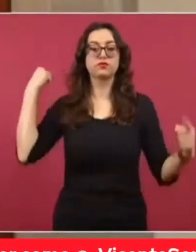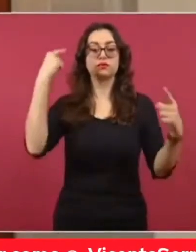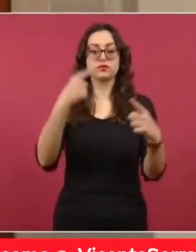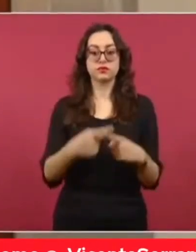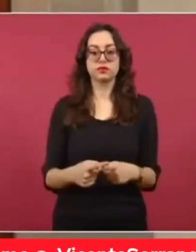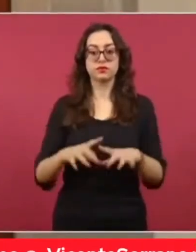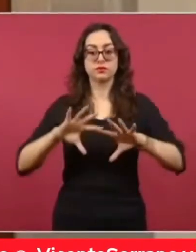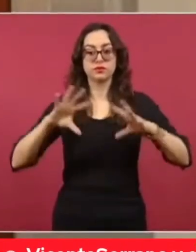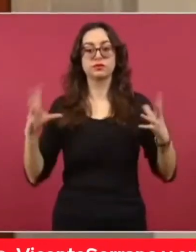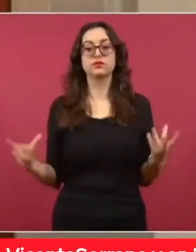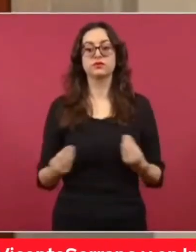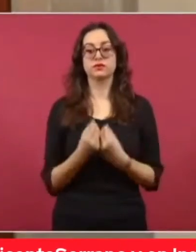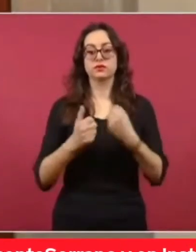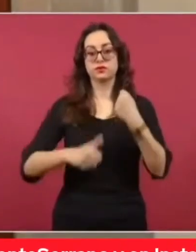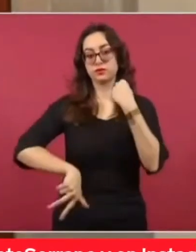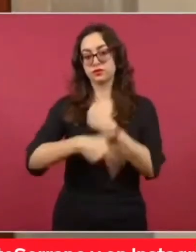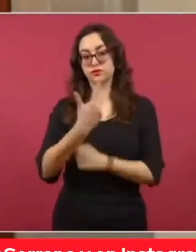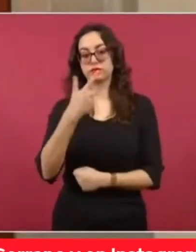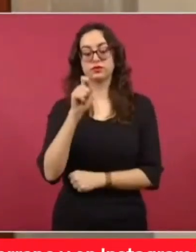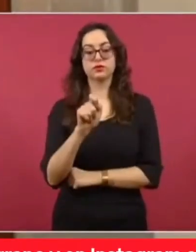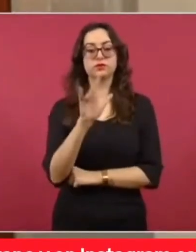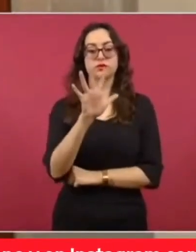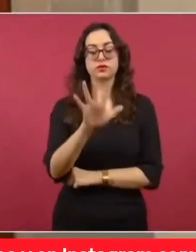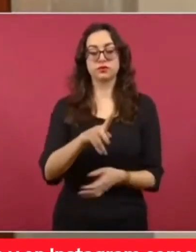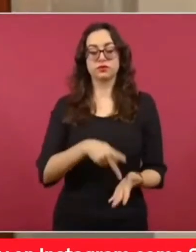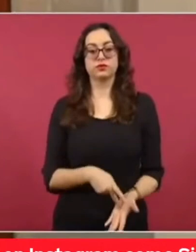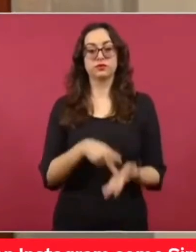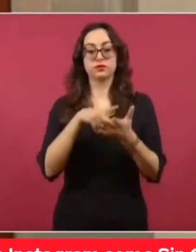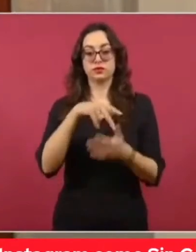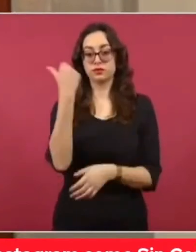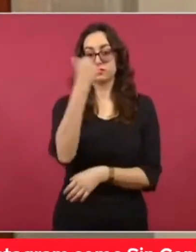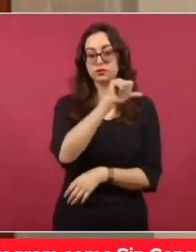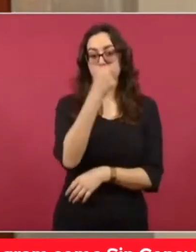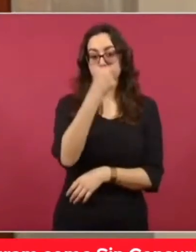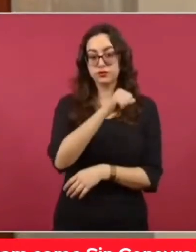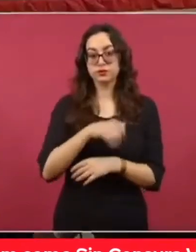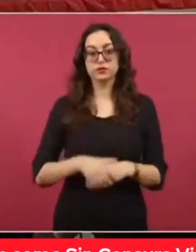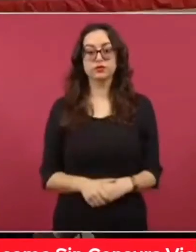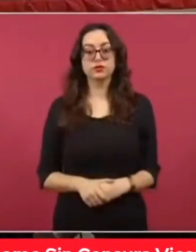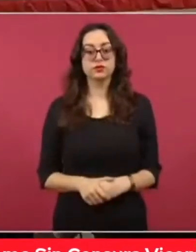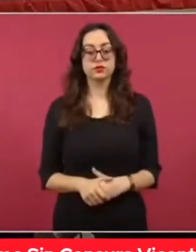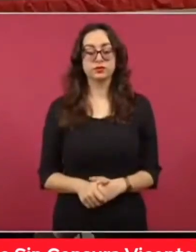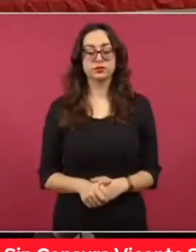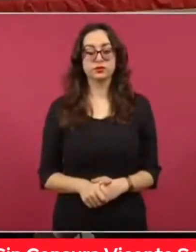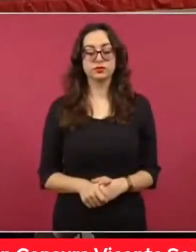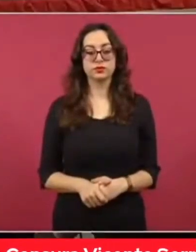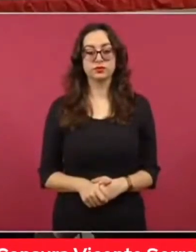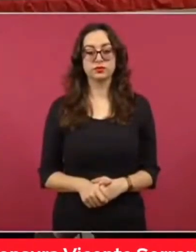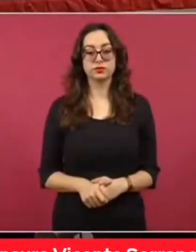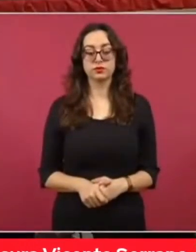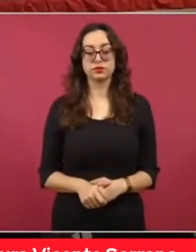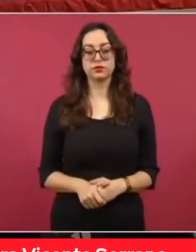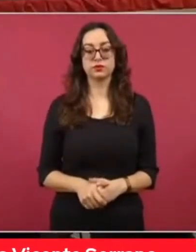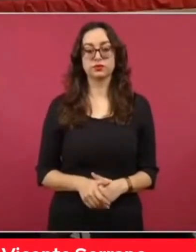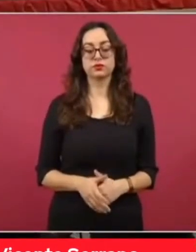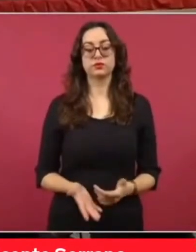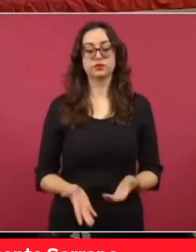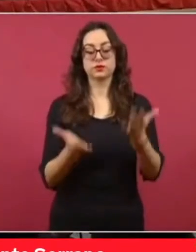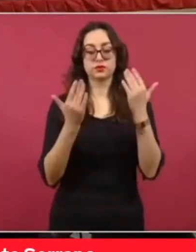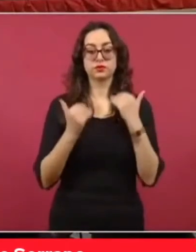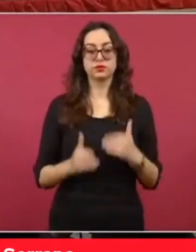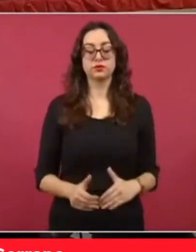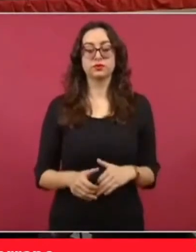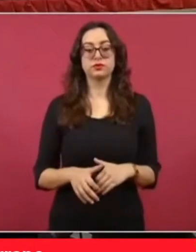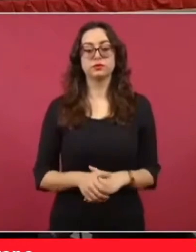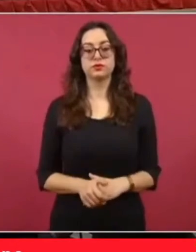se lleva un total de Trece punto cinco toneladas de cocaína en lo que va del año la que sigue bueno en los que se